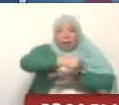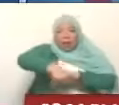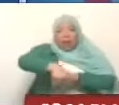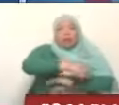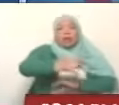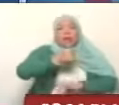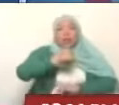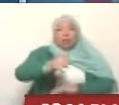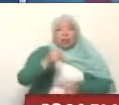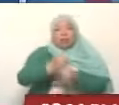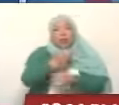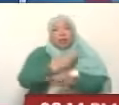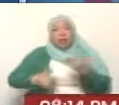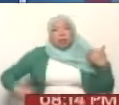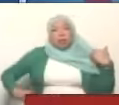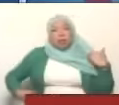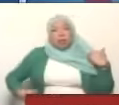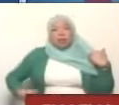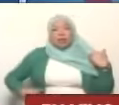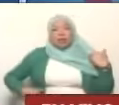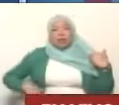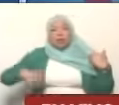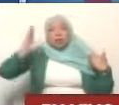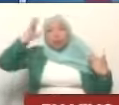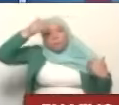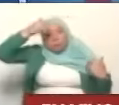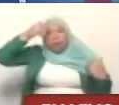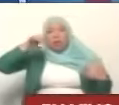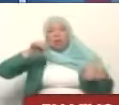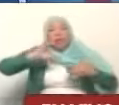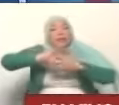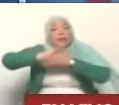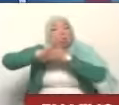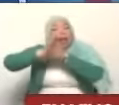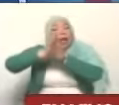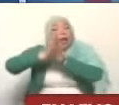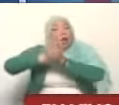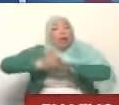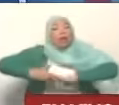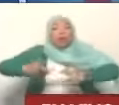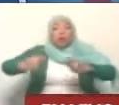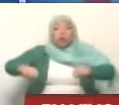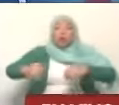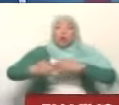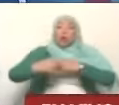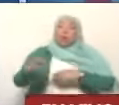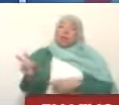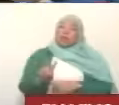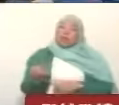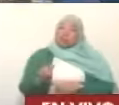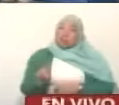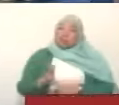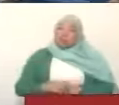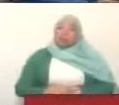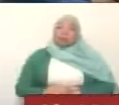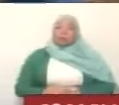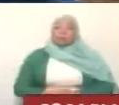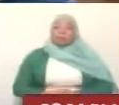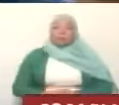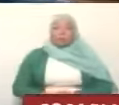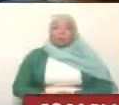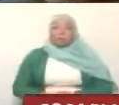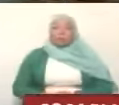para decirle, presidente Joe Biden, levante todas las sanciones contra Venezuela.